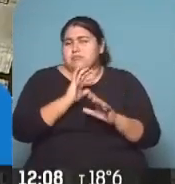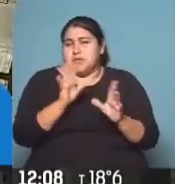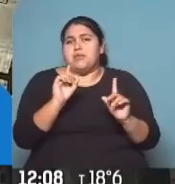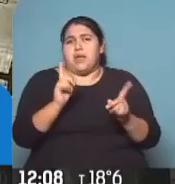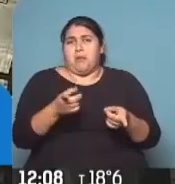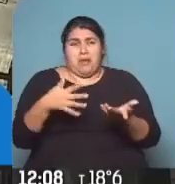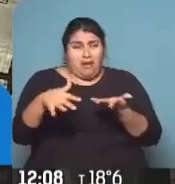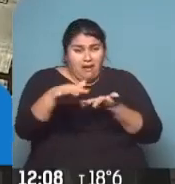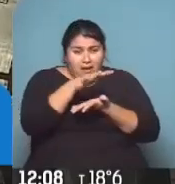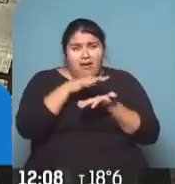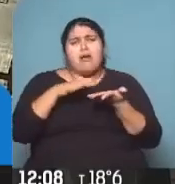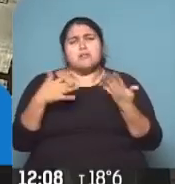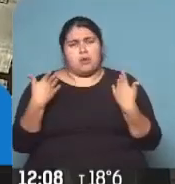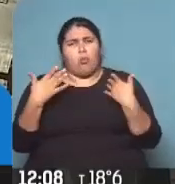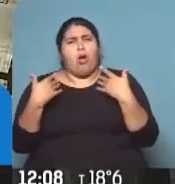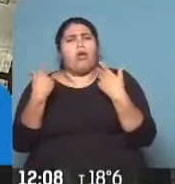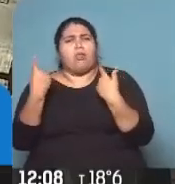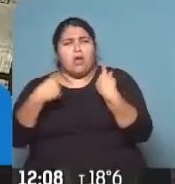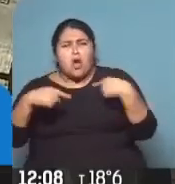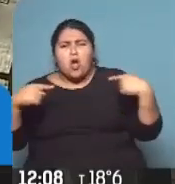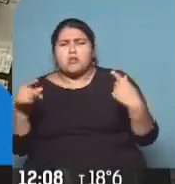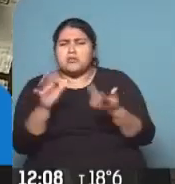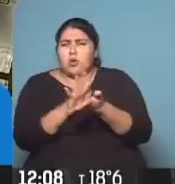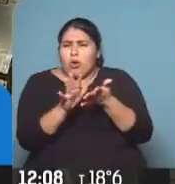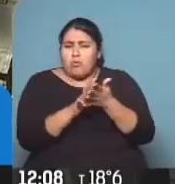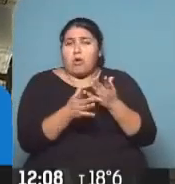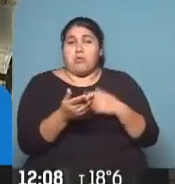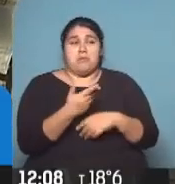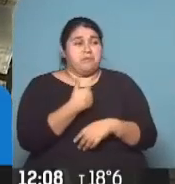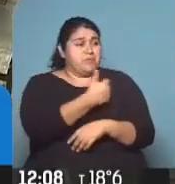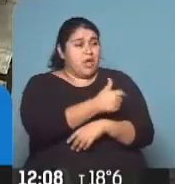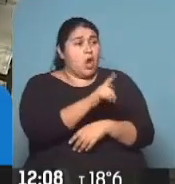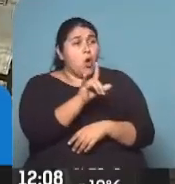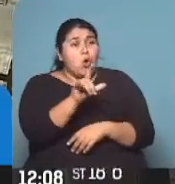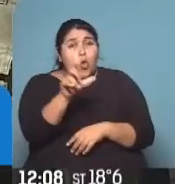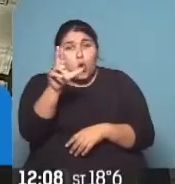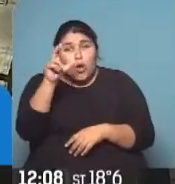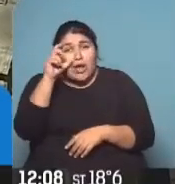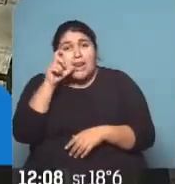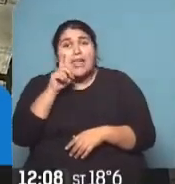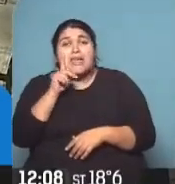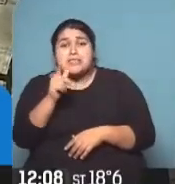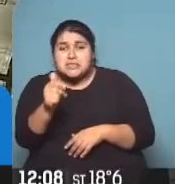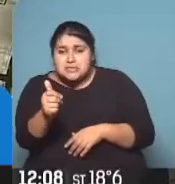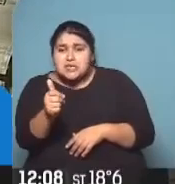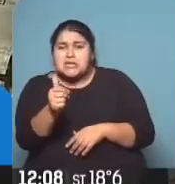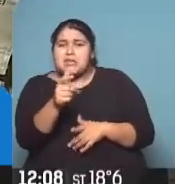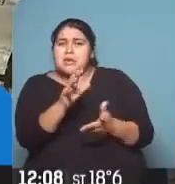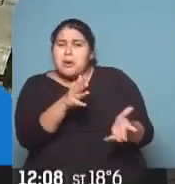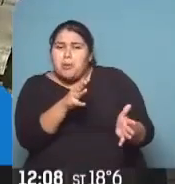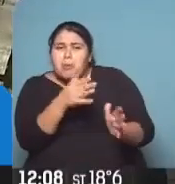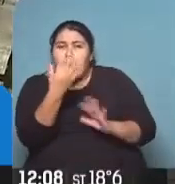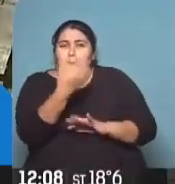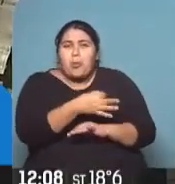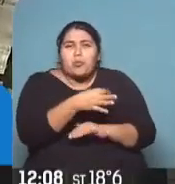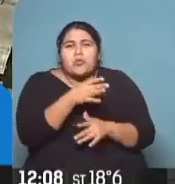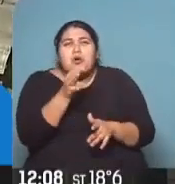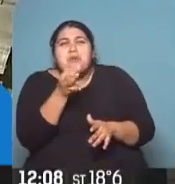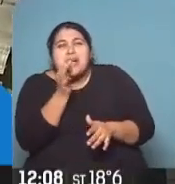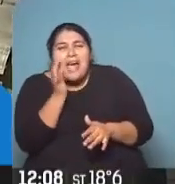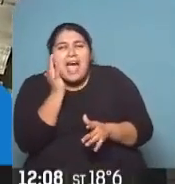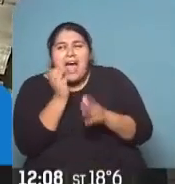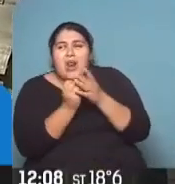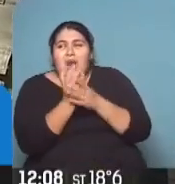muchísimas cosas lucrecia que estaban digamos medio desayuno que tuvimos